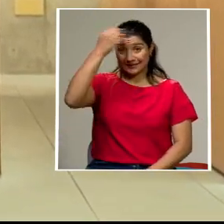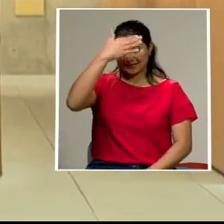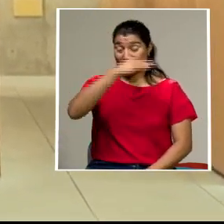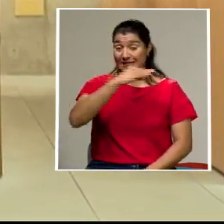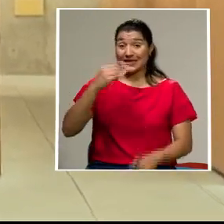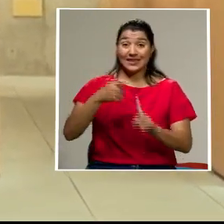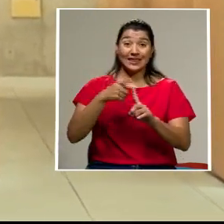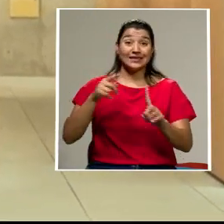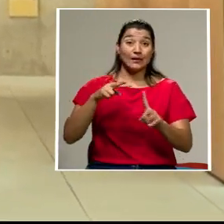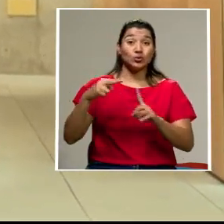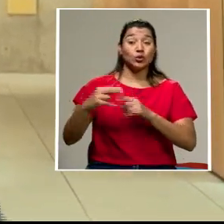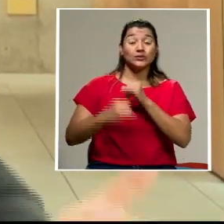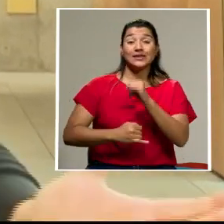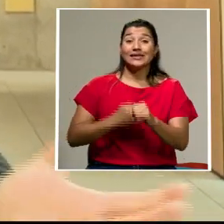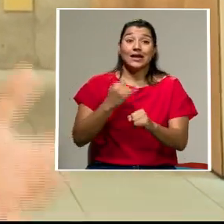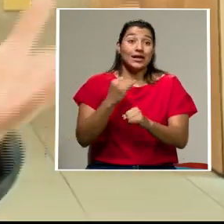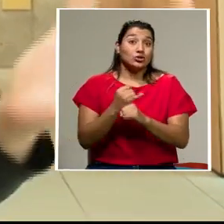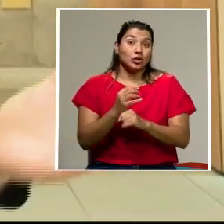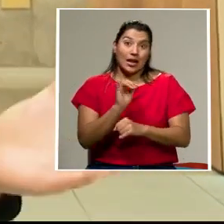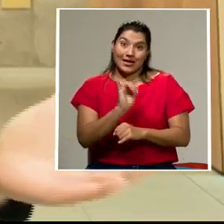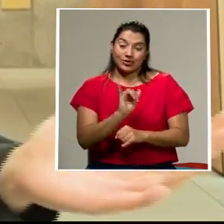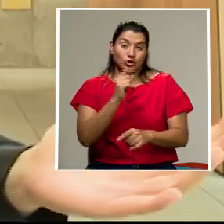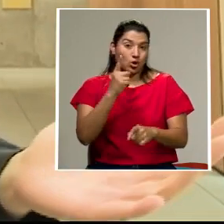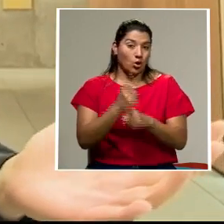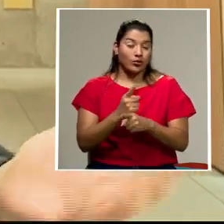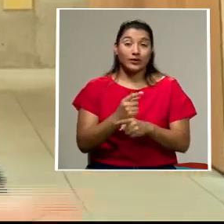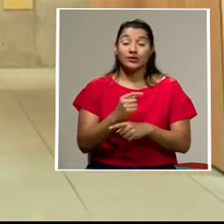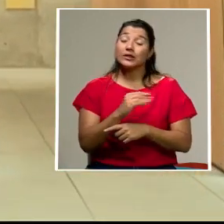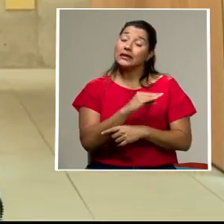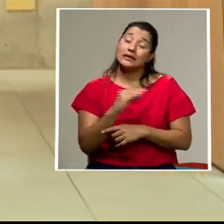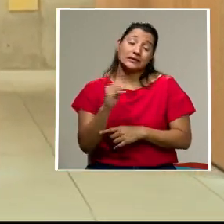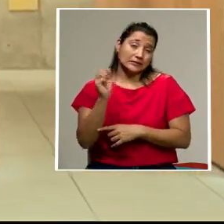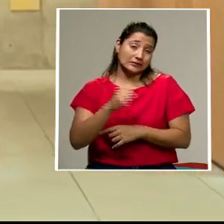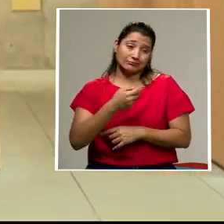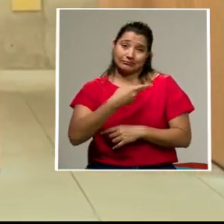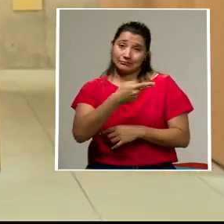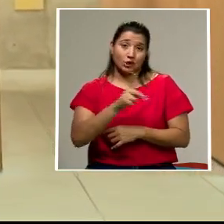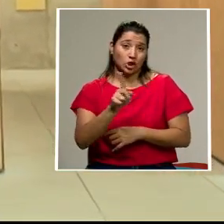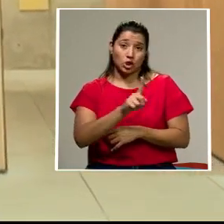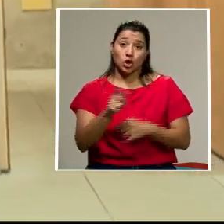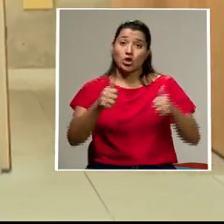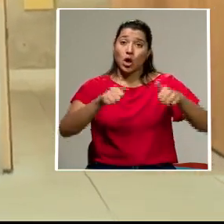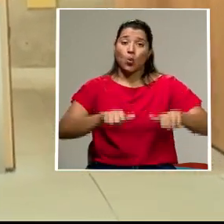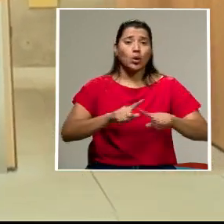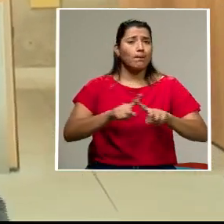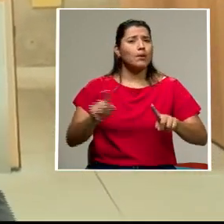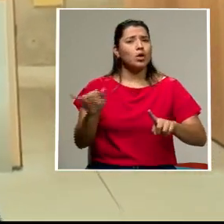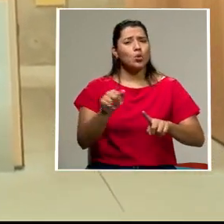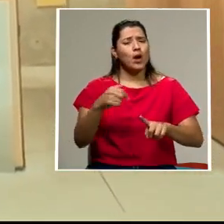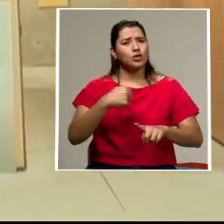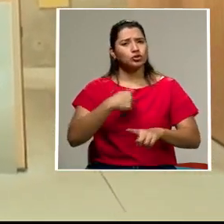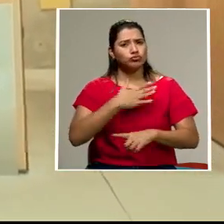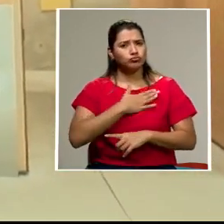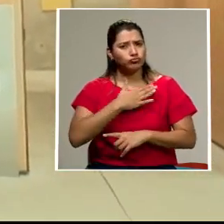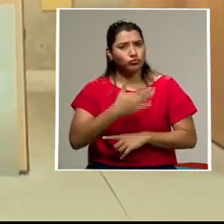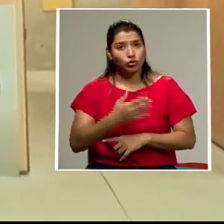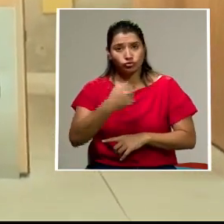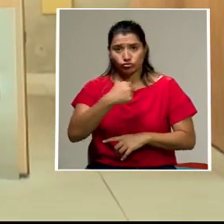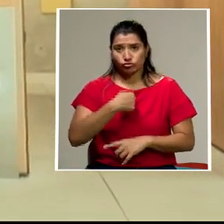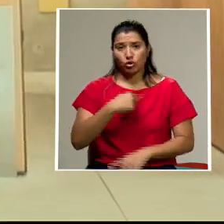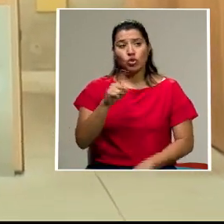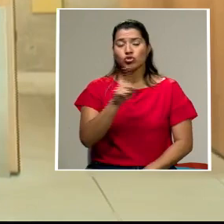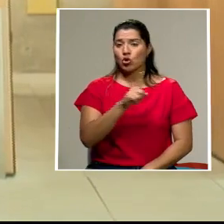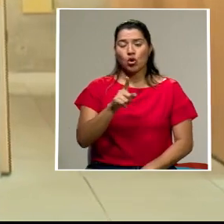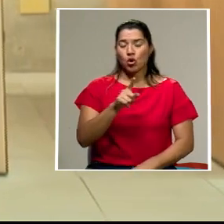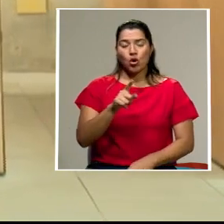internacional y es cierto, en ese punto no vamos a estar de acuerdo, pero siempre hay apertura. Yo no comparto el criterio de ambos